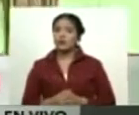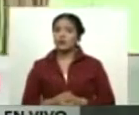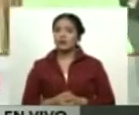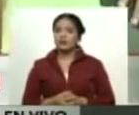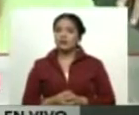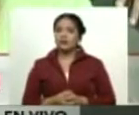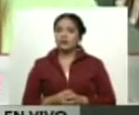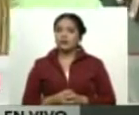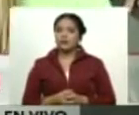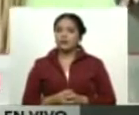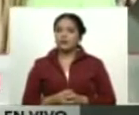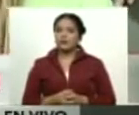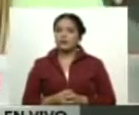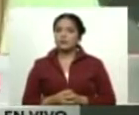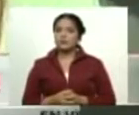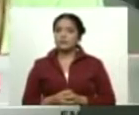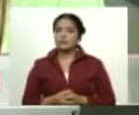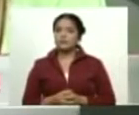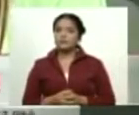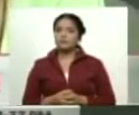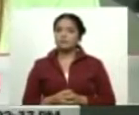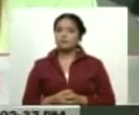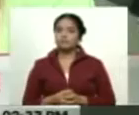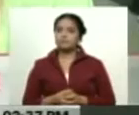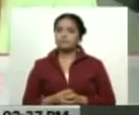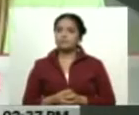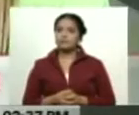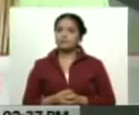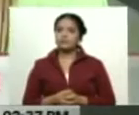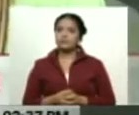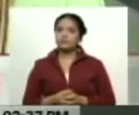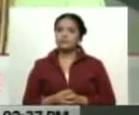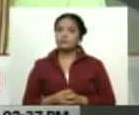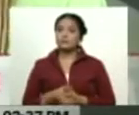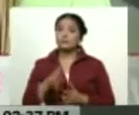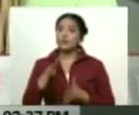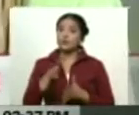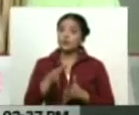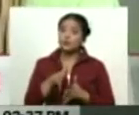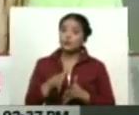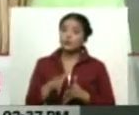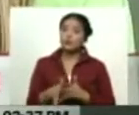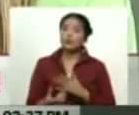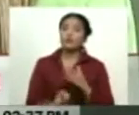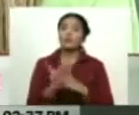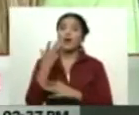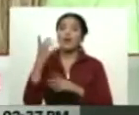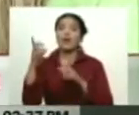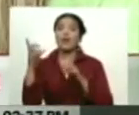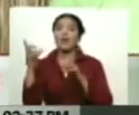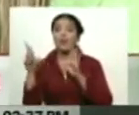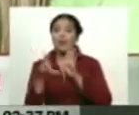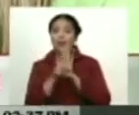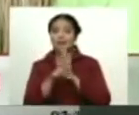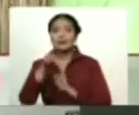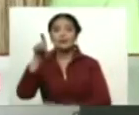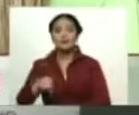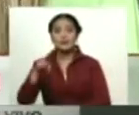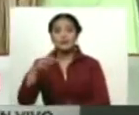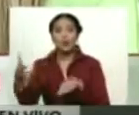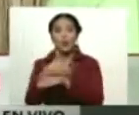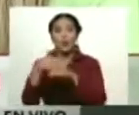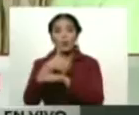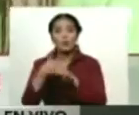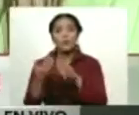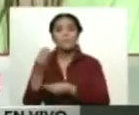está relacionada con las prioridades en cuanto a creación de leyes que requiere su gobierno para